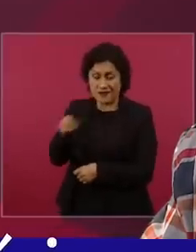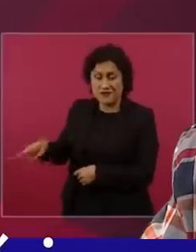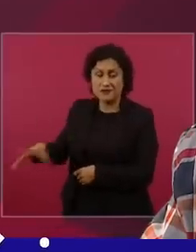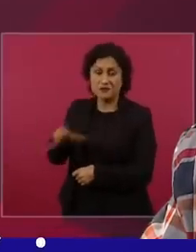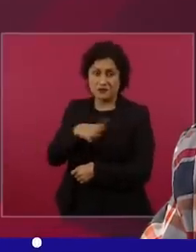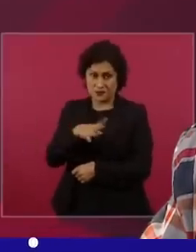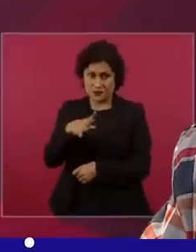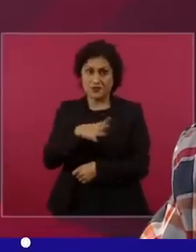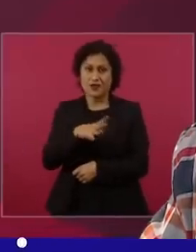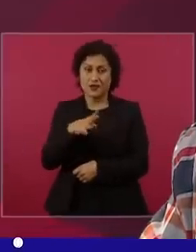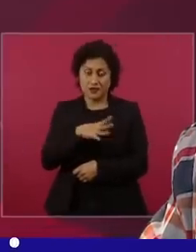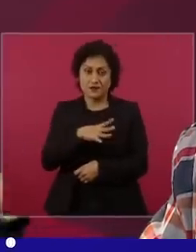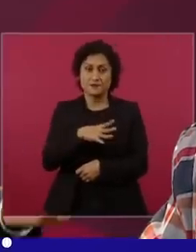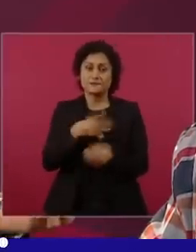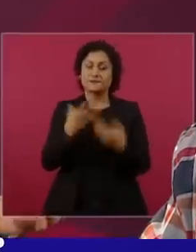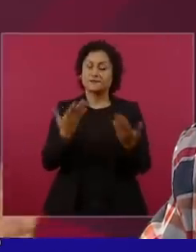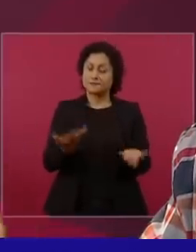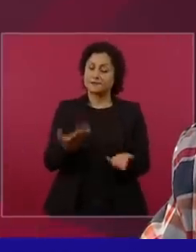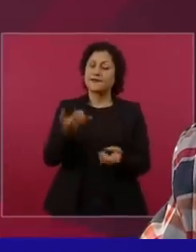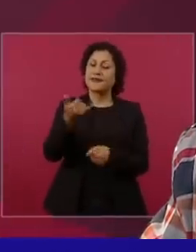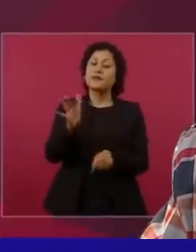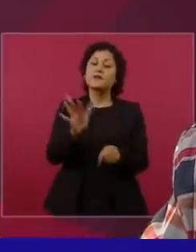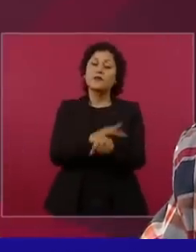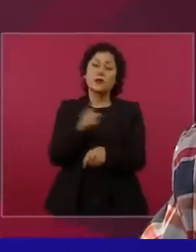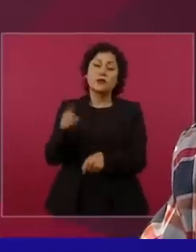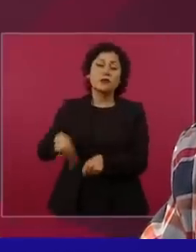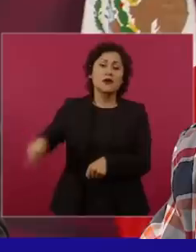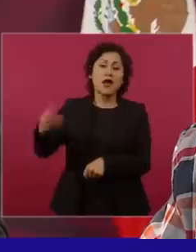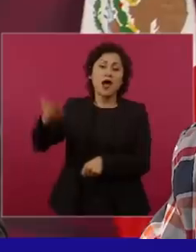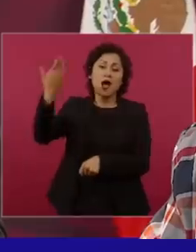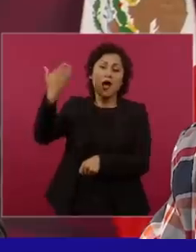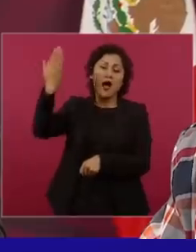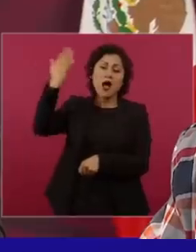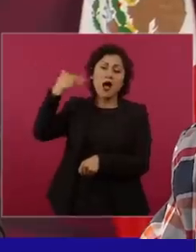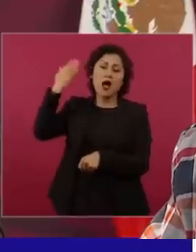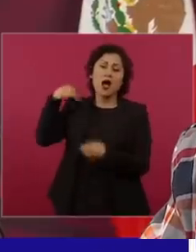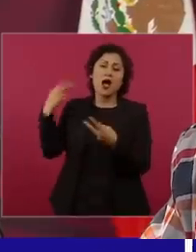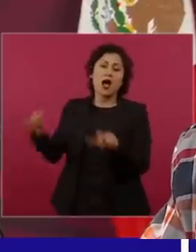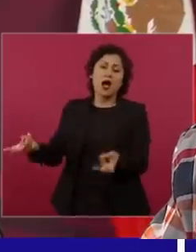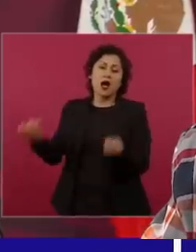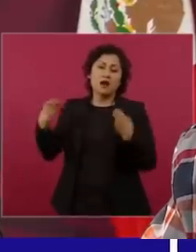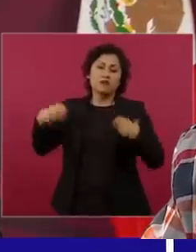porque se han dedicado a saquear al Perú.